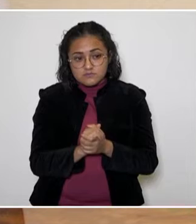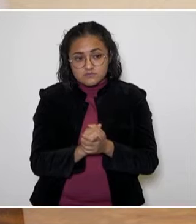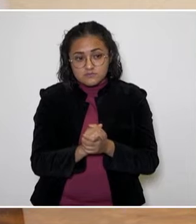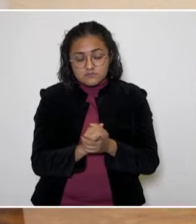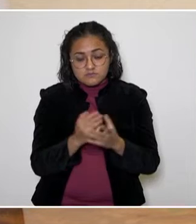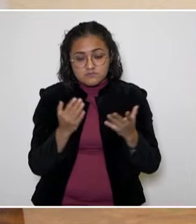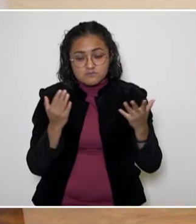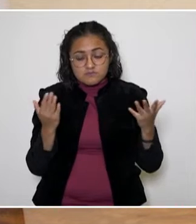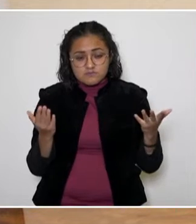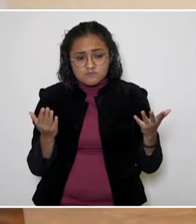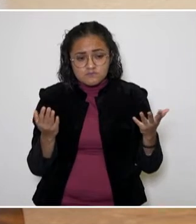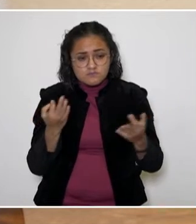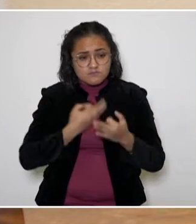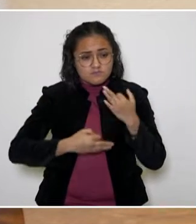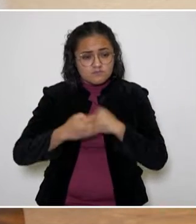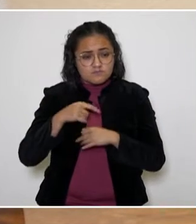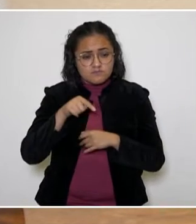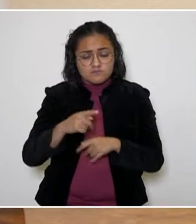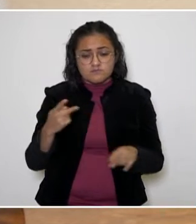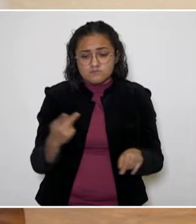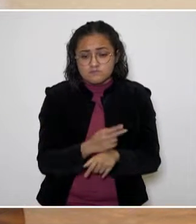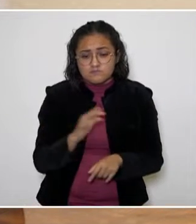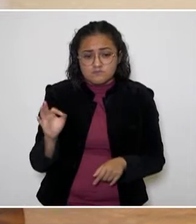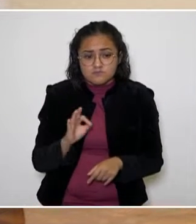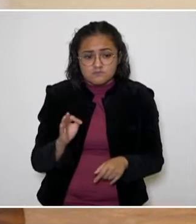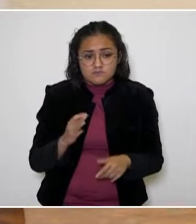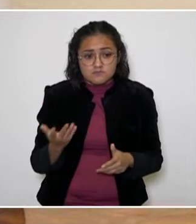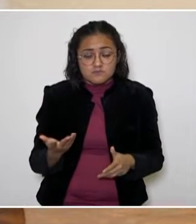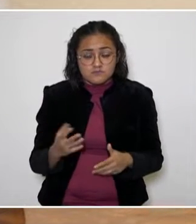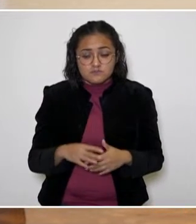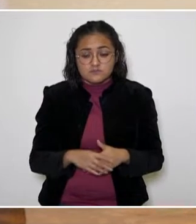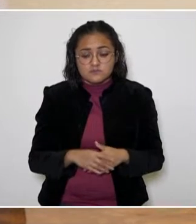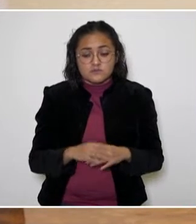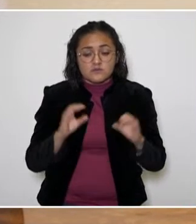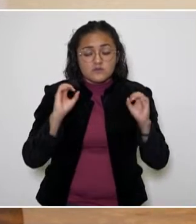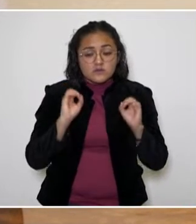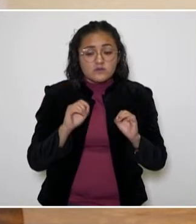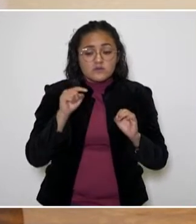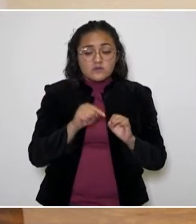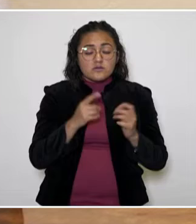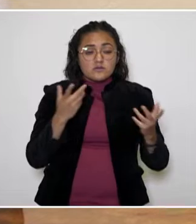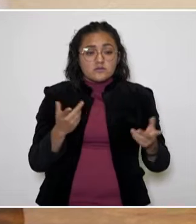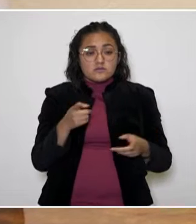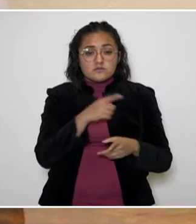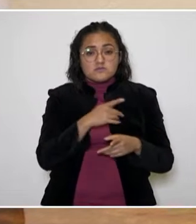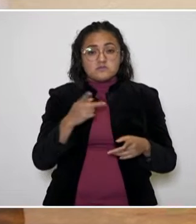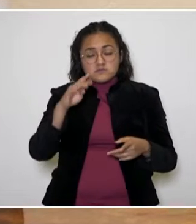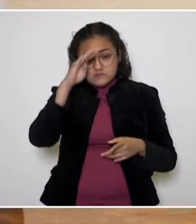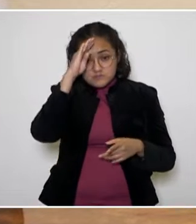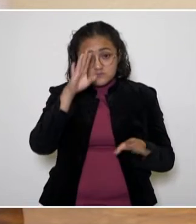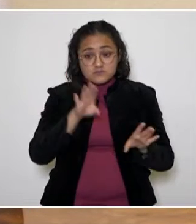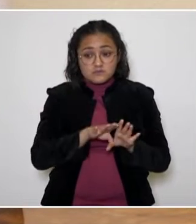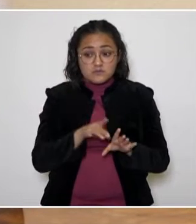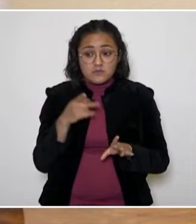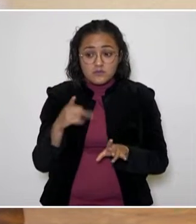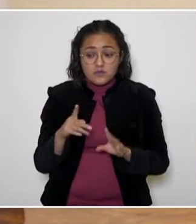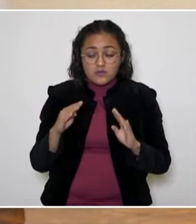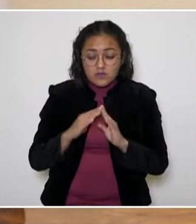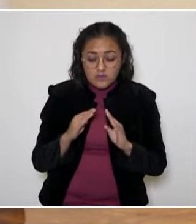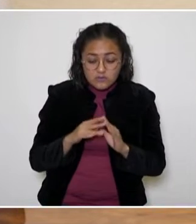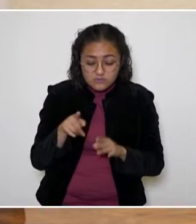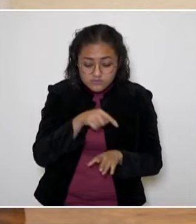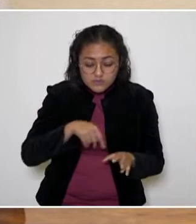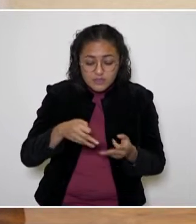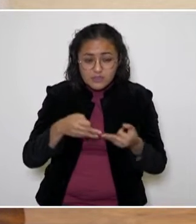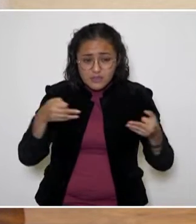de todo lo que ahí ocurre, o que nadie esté esperando que su predio, su